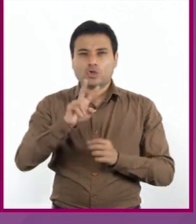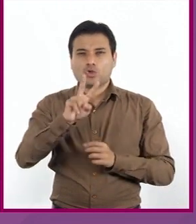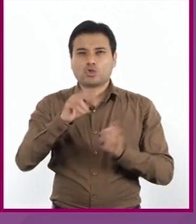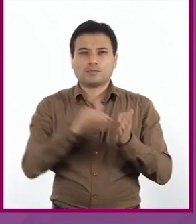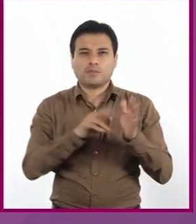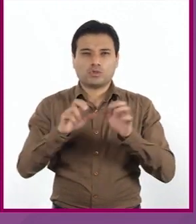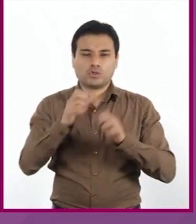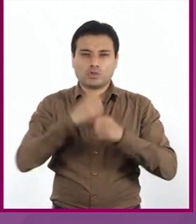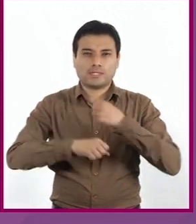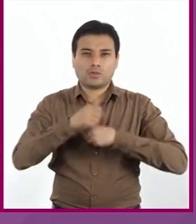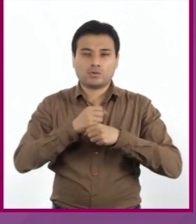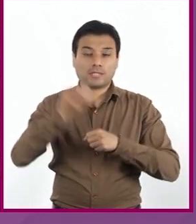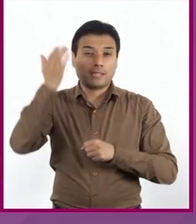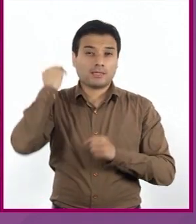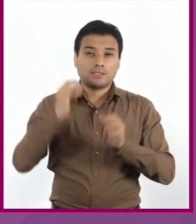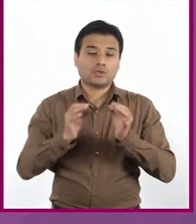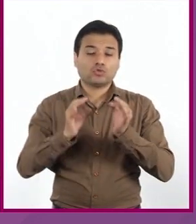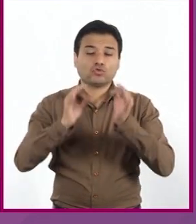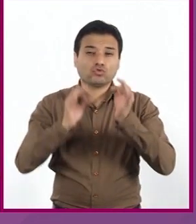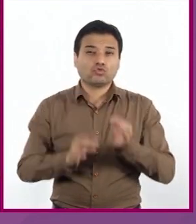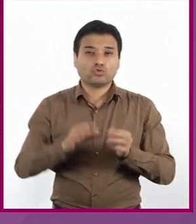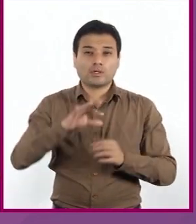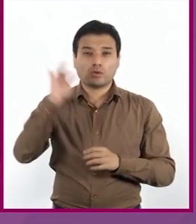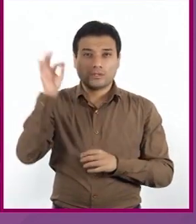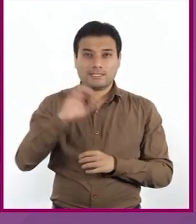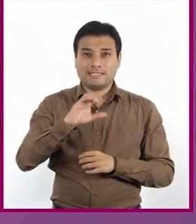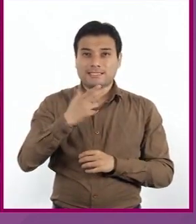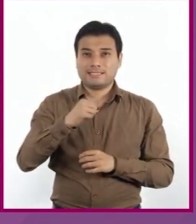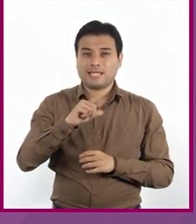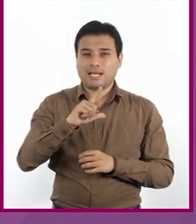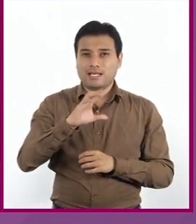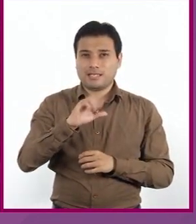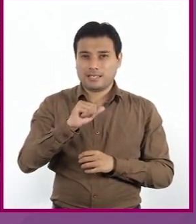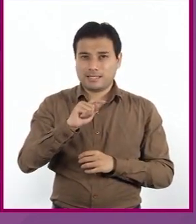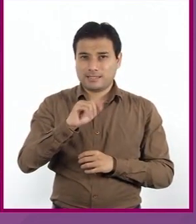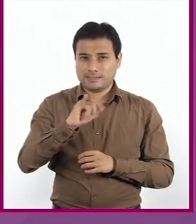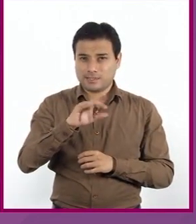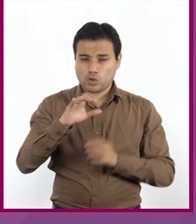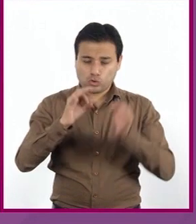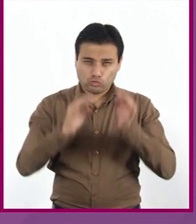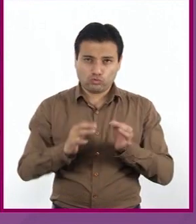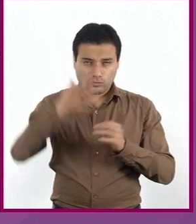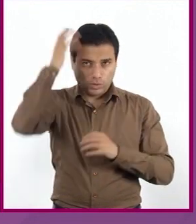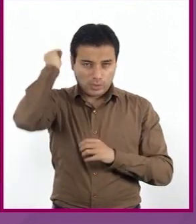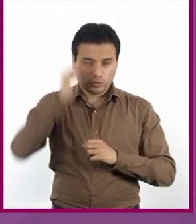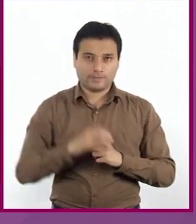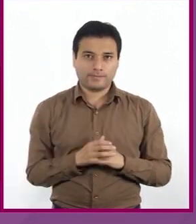el más reciente descubrimiento en la zona arqueológica de Chalcatzingo, en el estado de Morelos. Lo